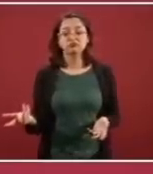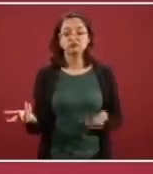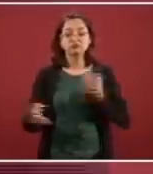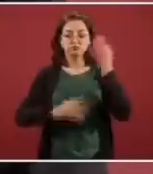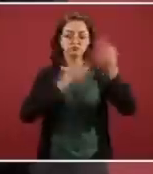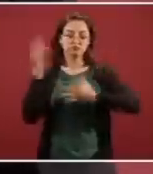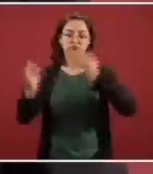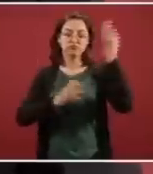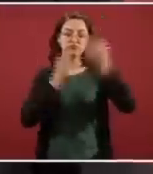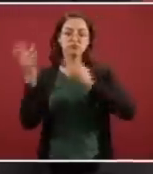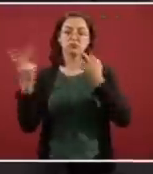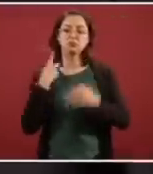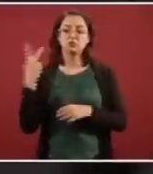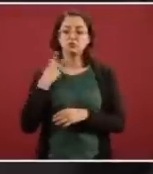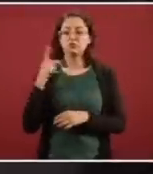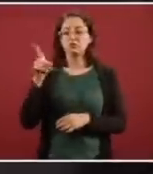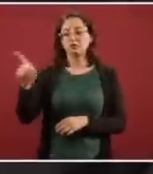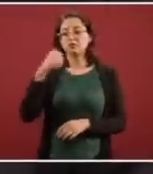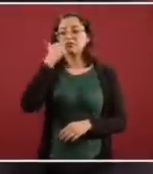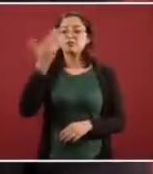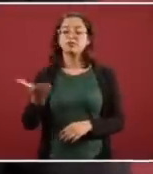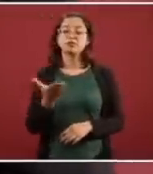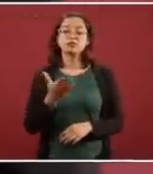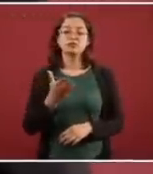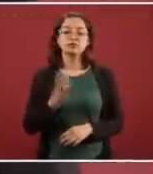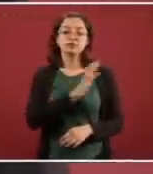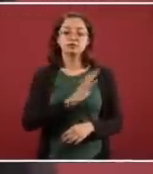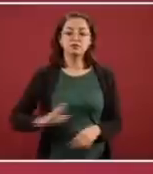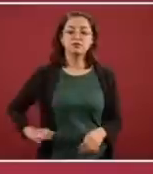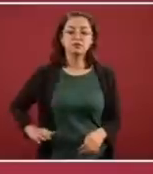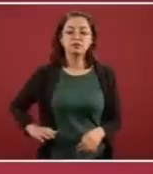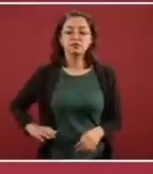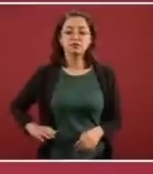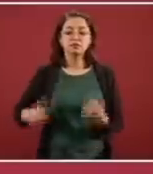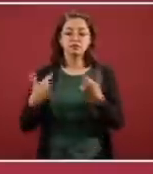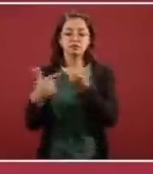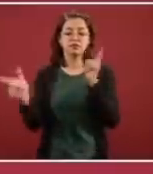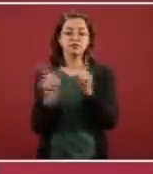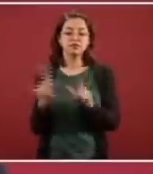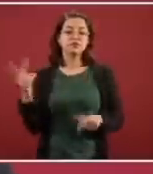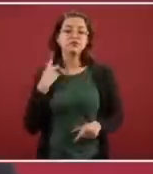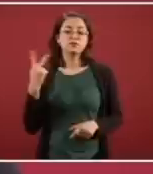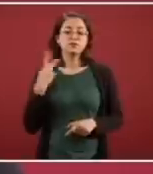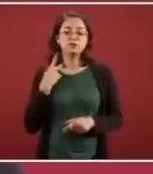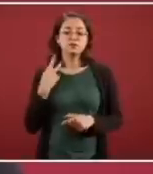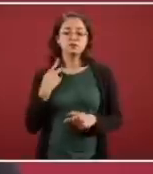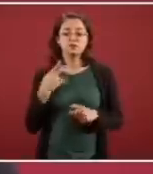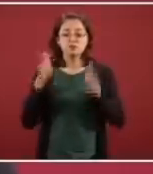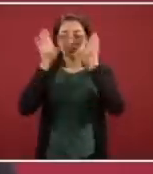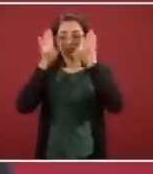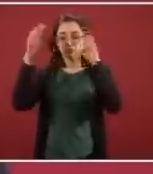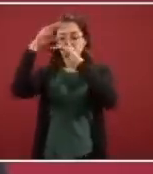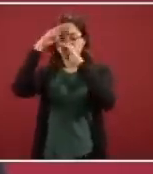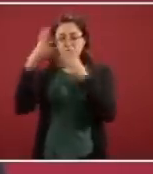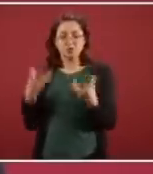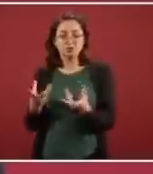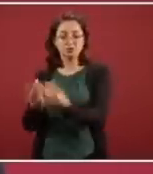campaña política porque quiere ser candidato de un partido conservador